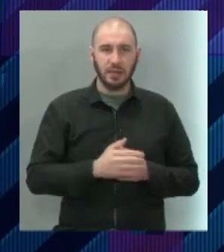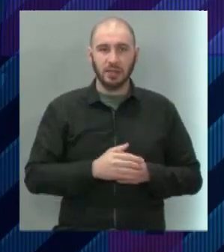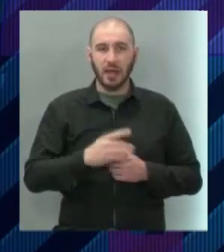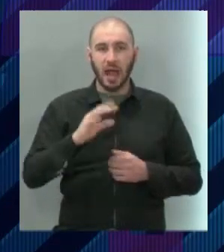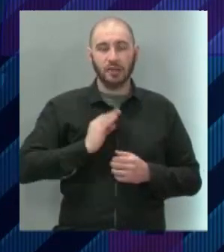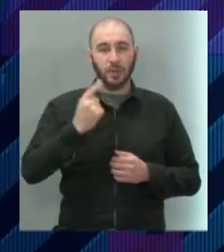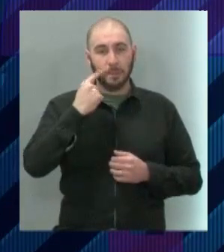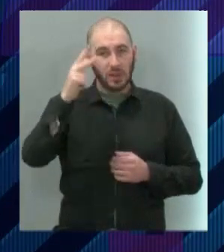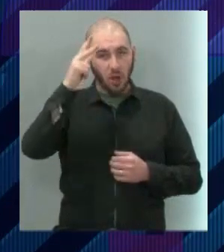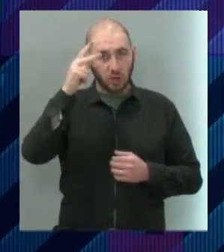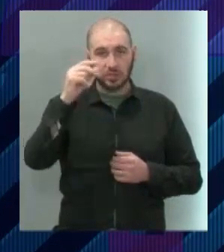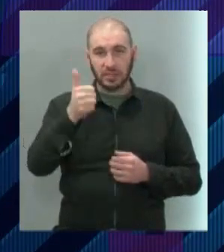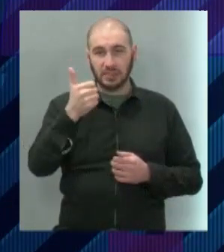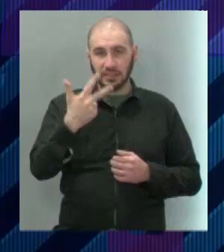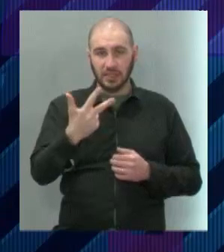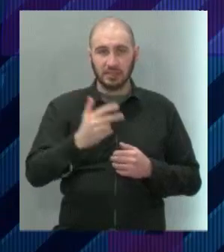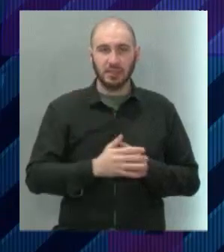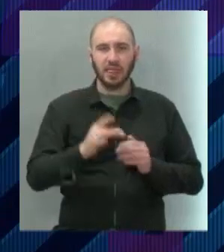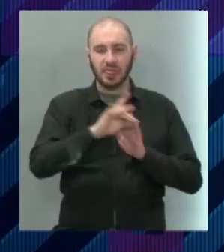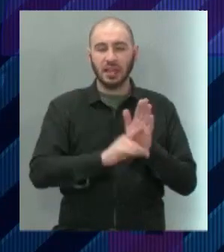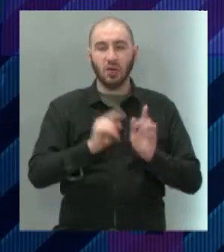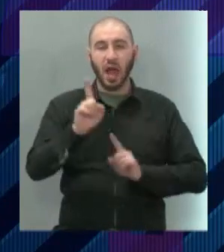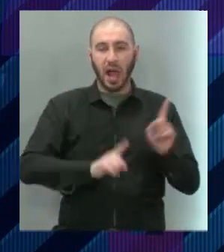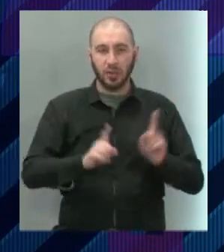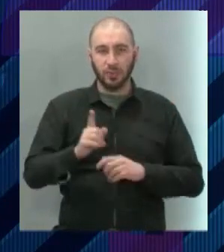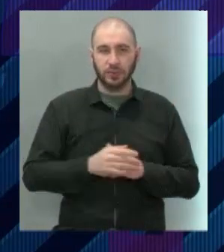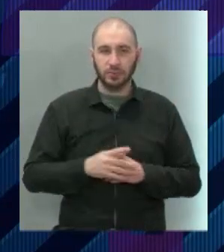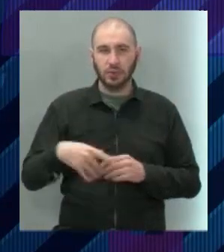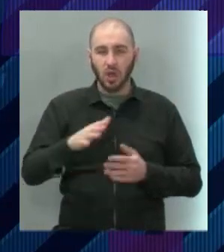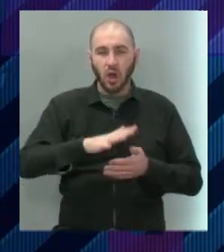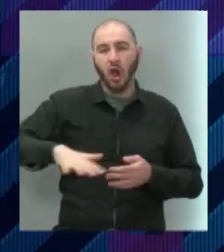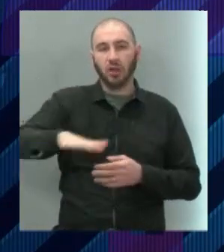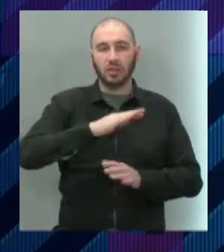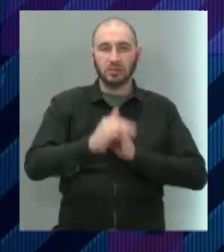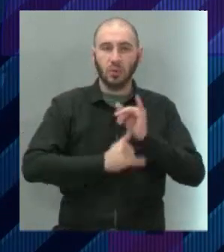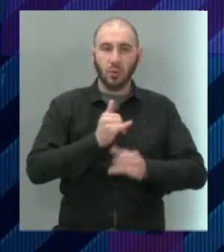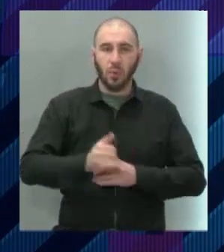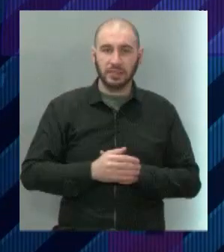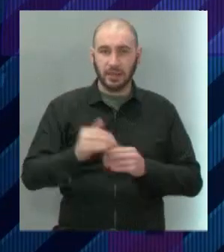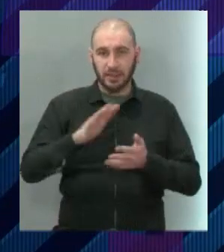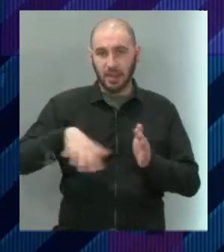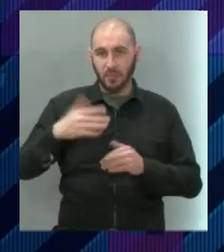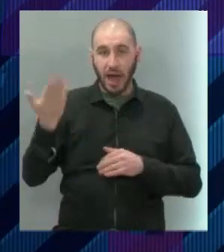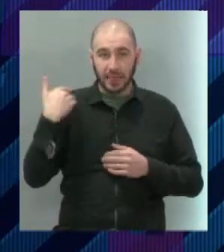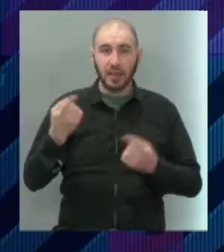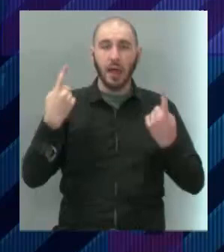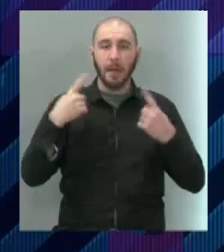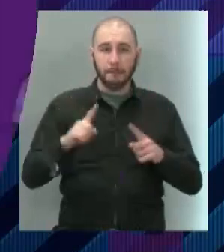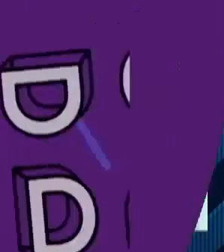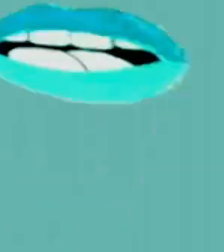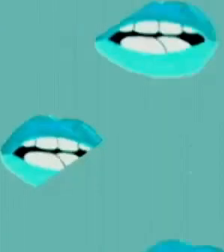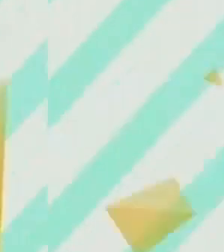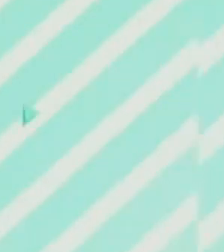en 1863. Son algunos datos que de alguna forma contextualizamos un poco esa época. Pero bueno, nos vamos a